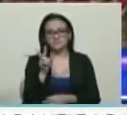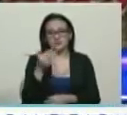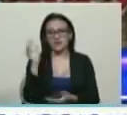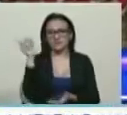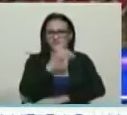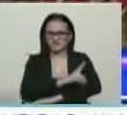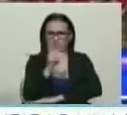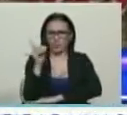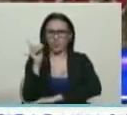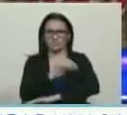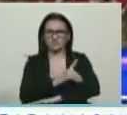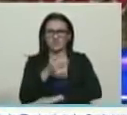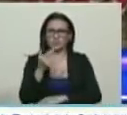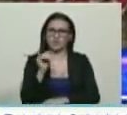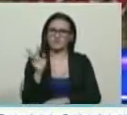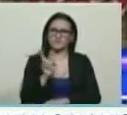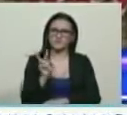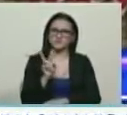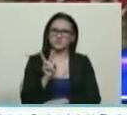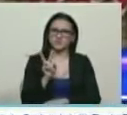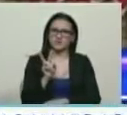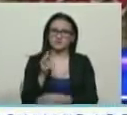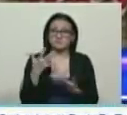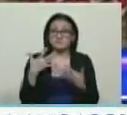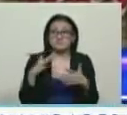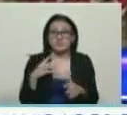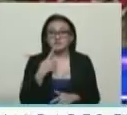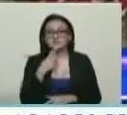dictadura, que aquí hay una supuesta